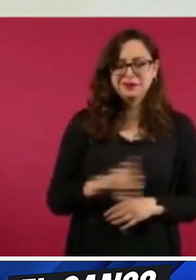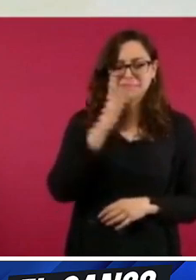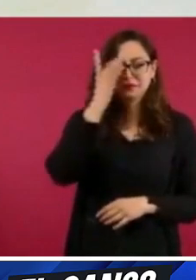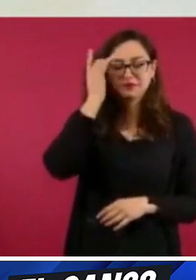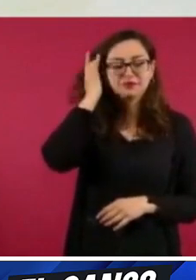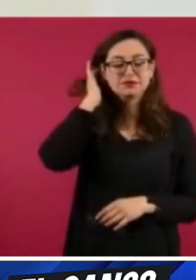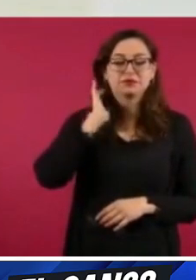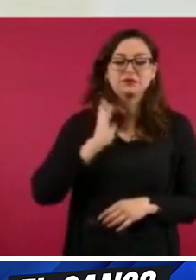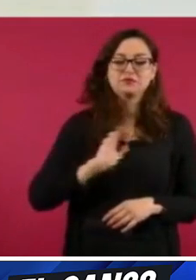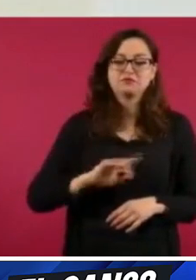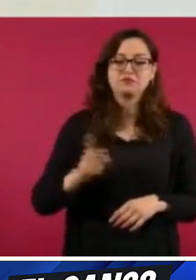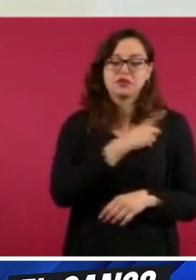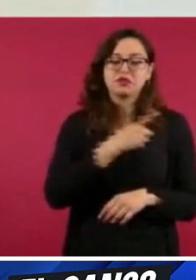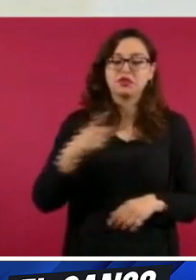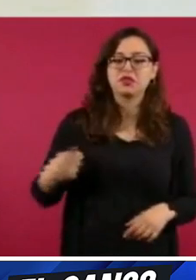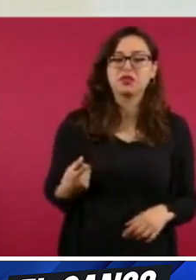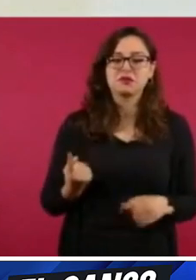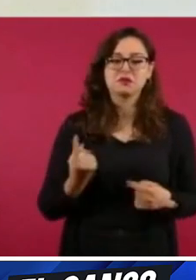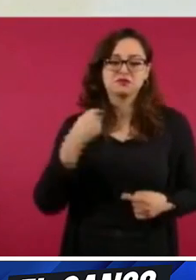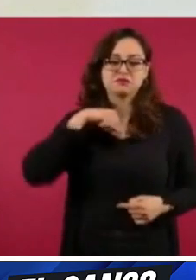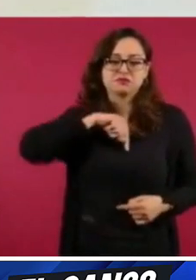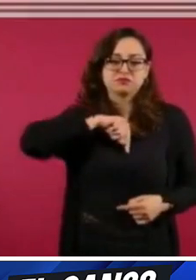me dijeron hay que hacerlo.